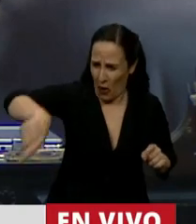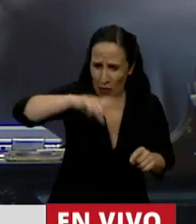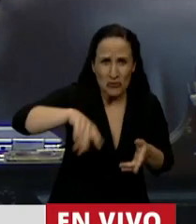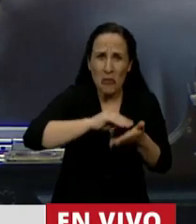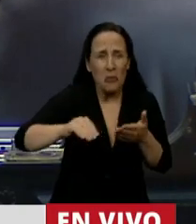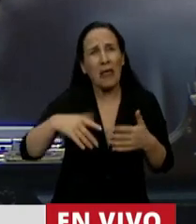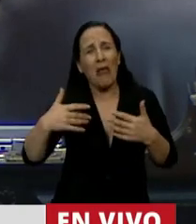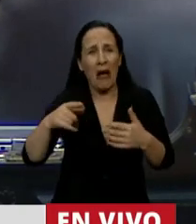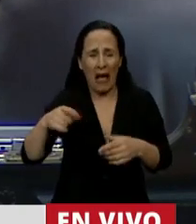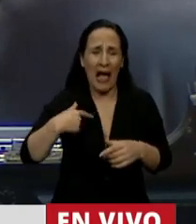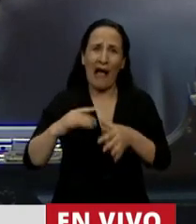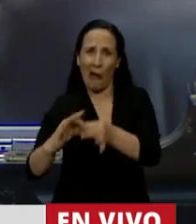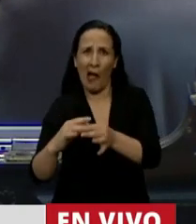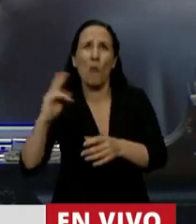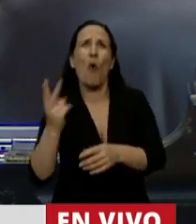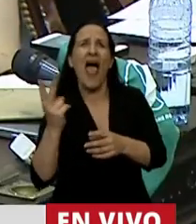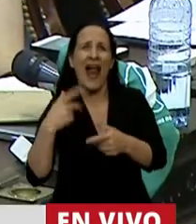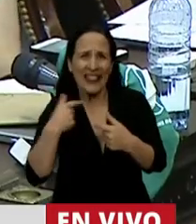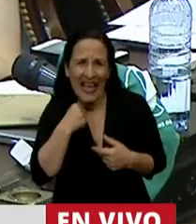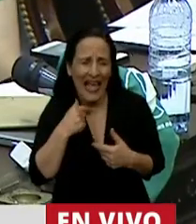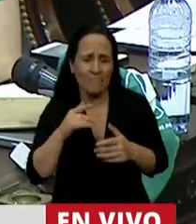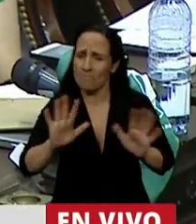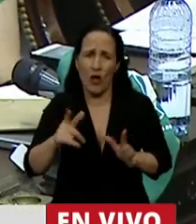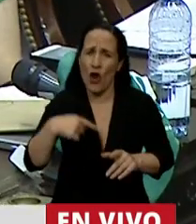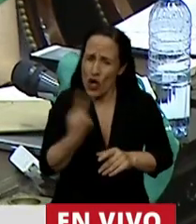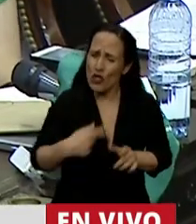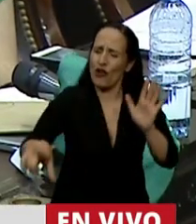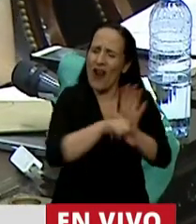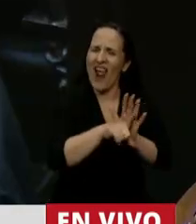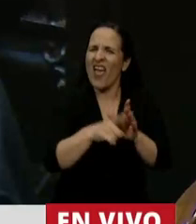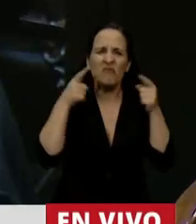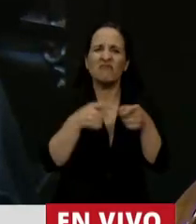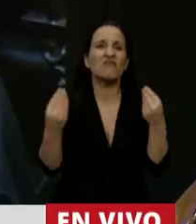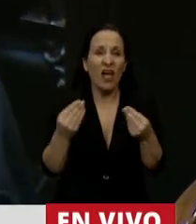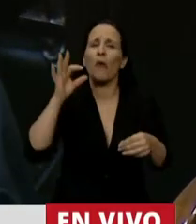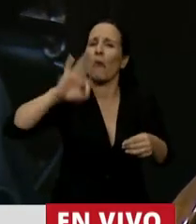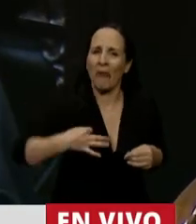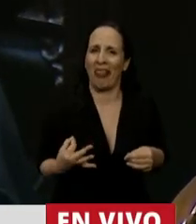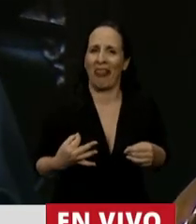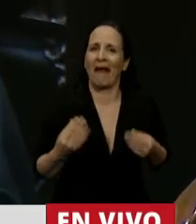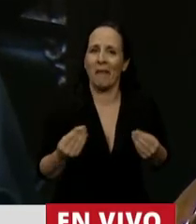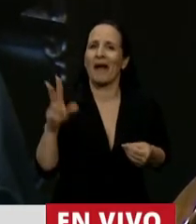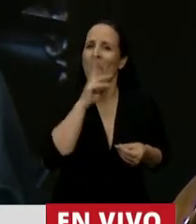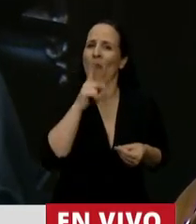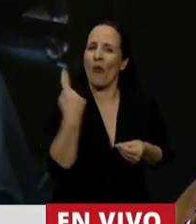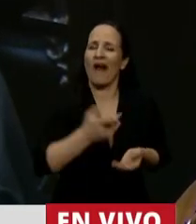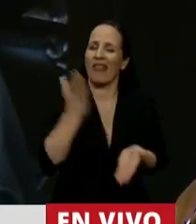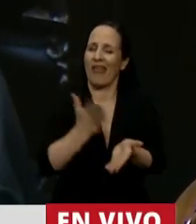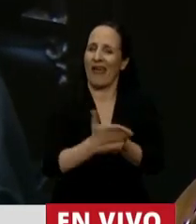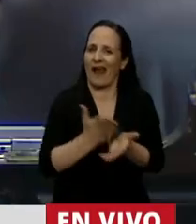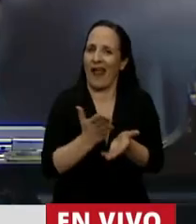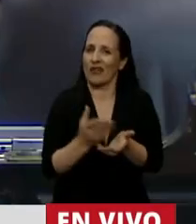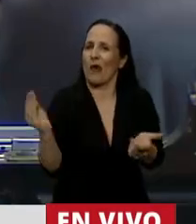estos diputados con la muerte estamos legislando para la vida estamos legislando para que las mujeres tengamos más derechos